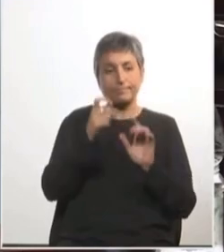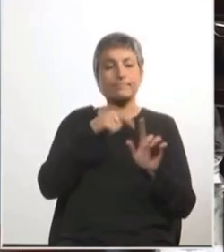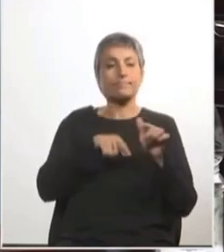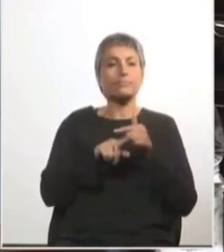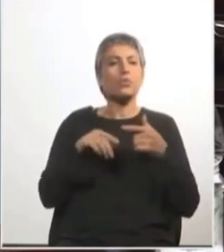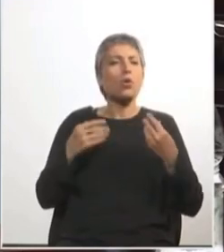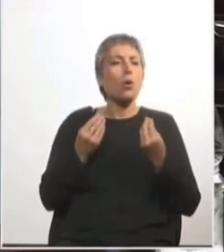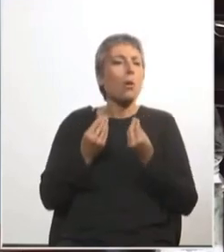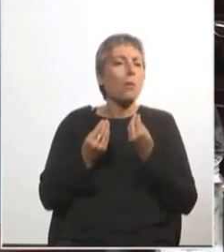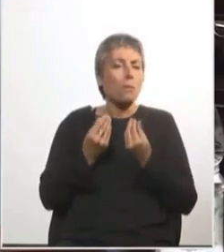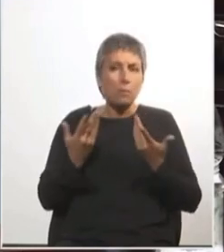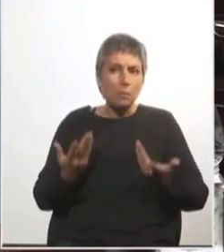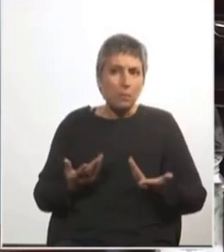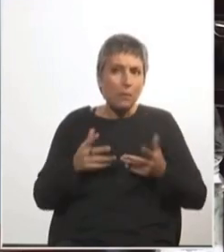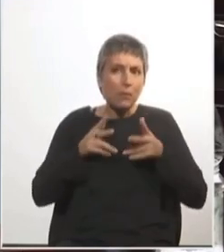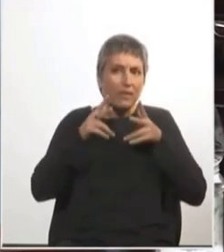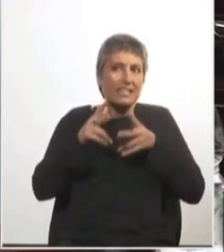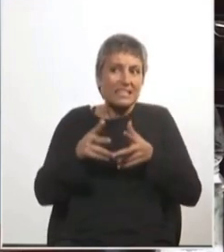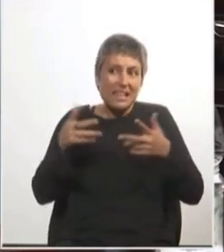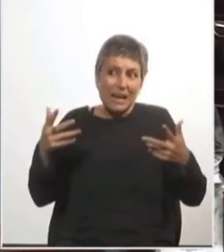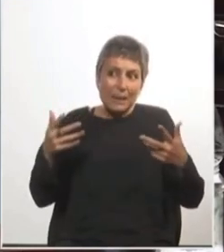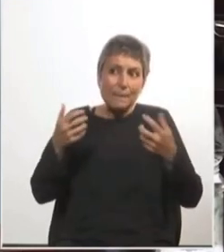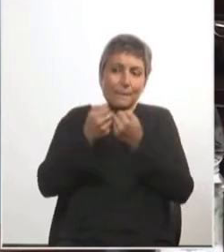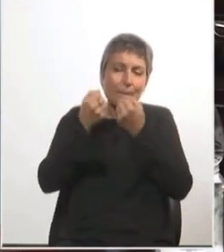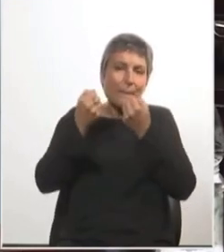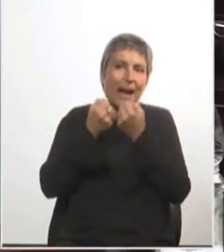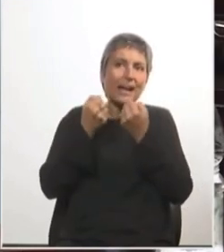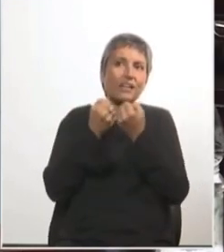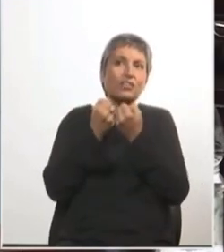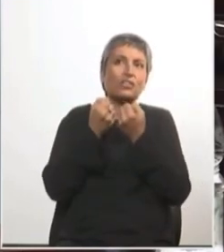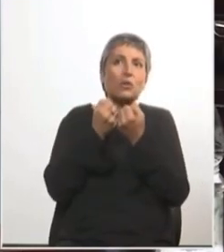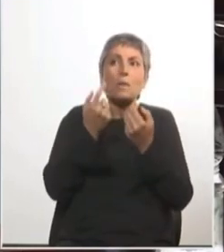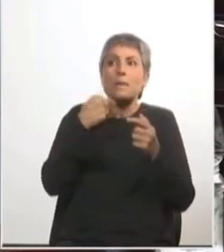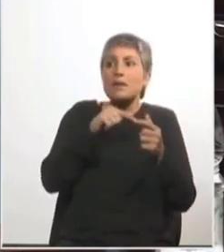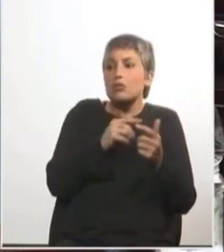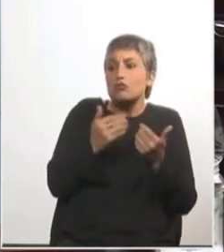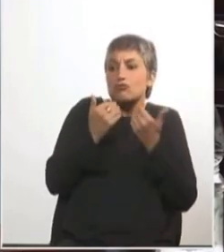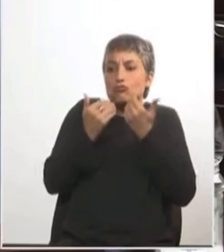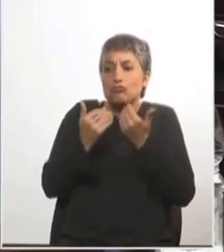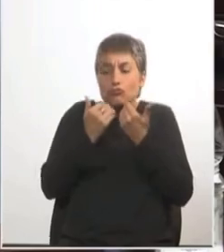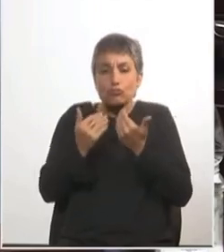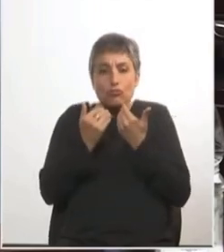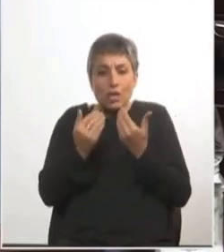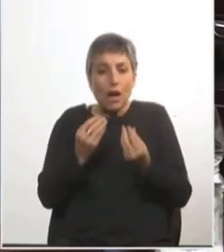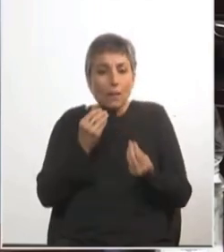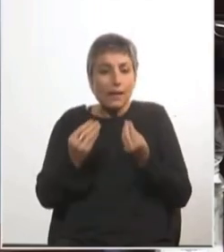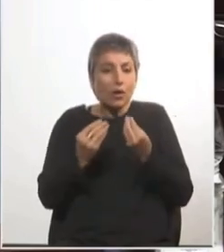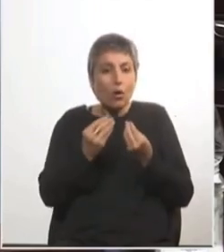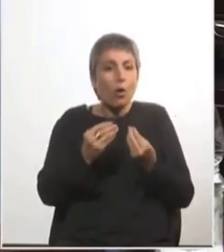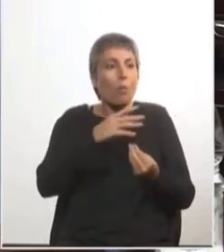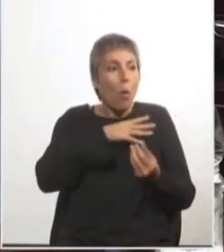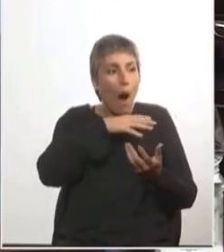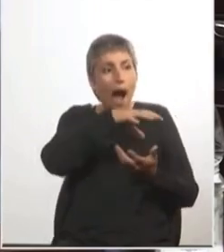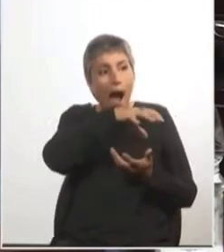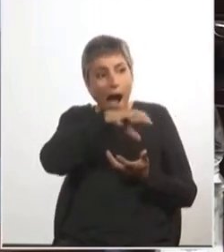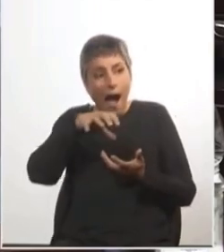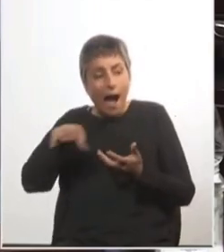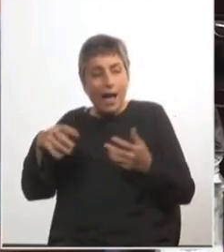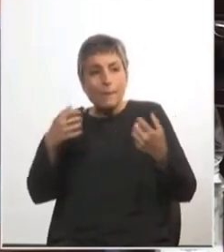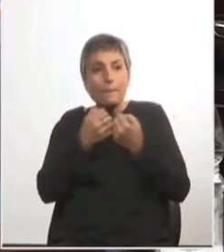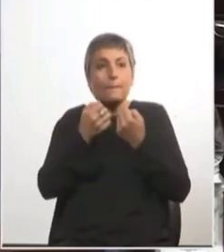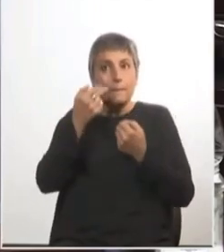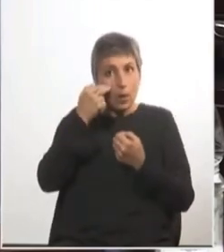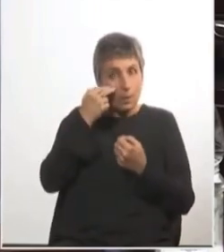podemos afirmar el impacto si ni siquiera sabemos cómo afectan todos estos cambios que todo el